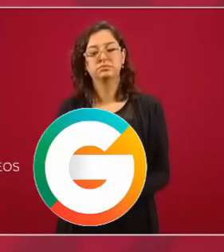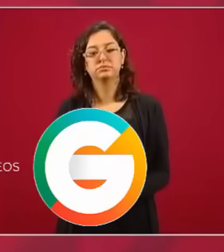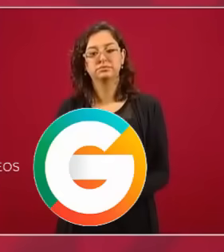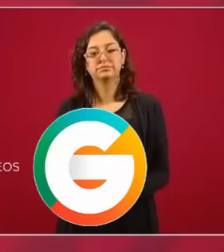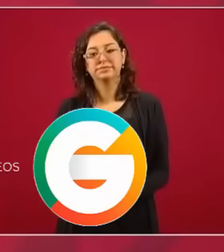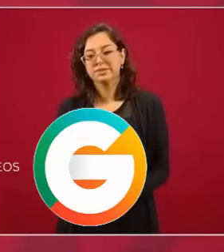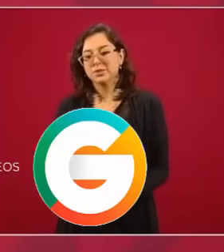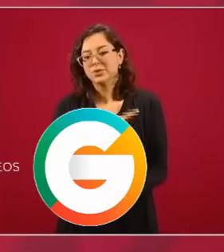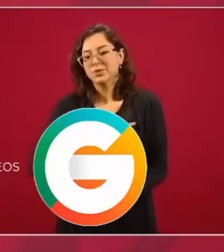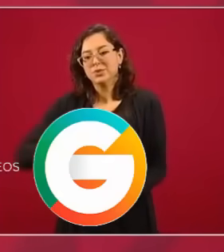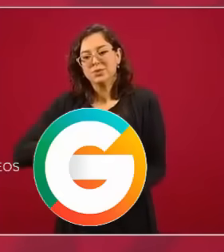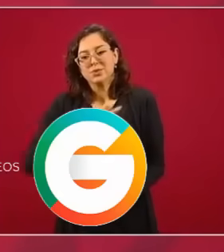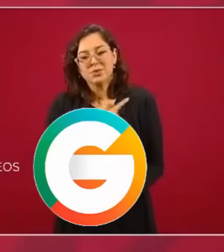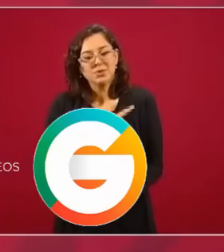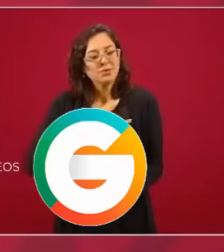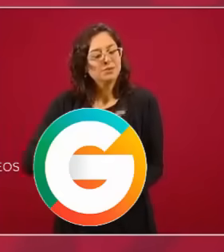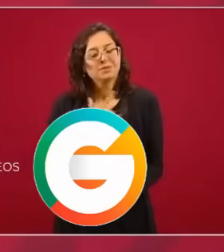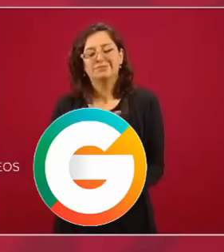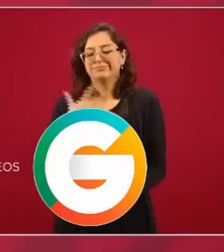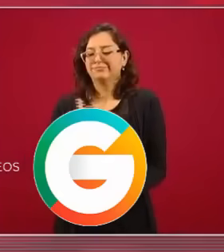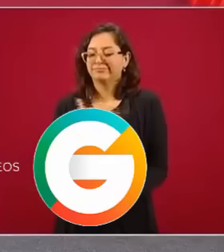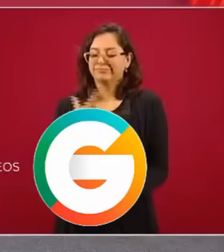Me dio un gusto, fue un timbre de orgullo,